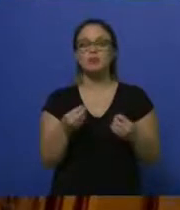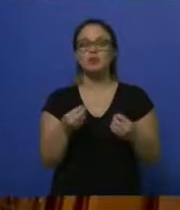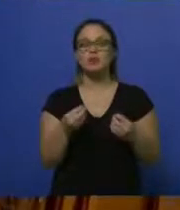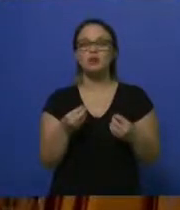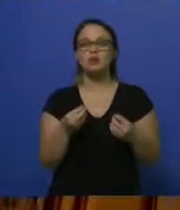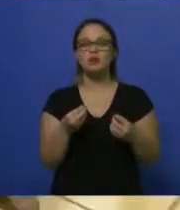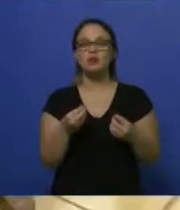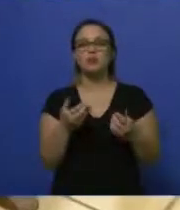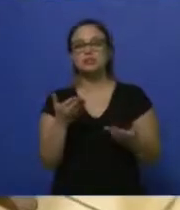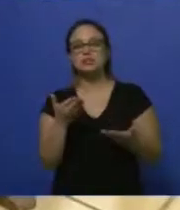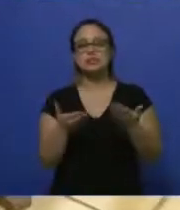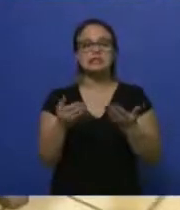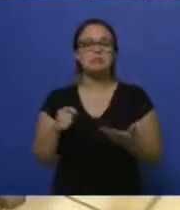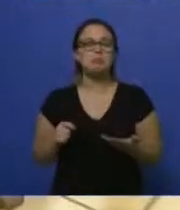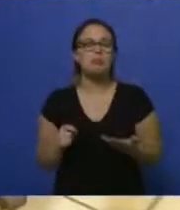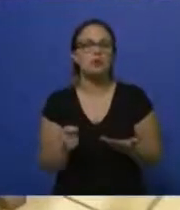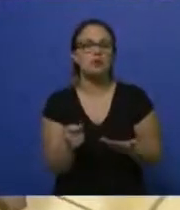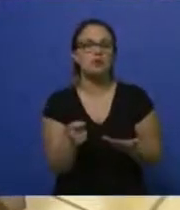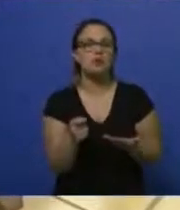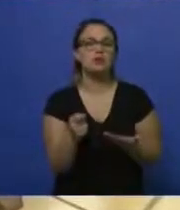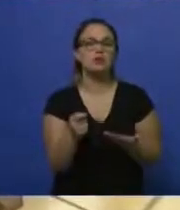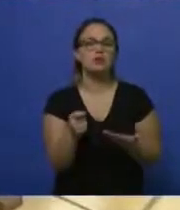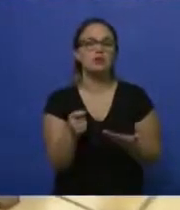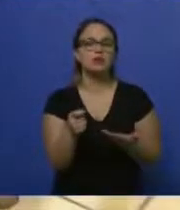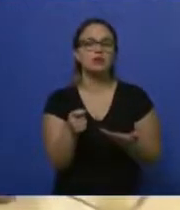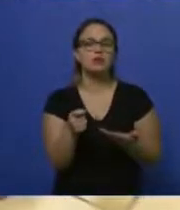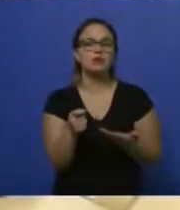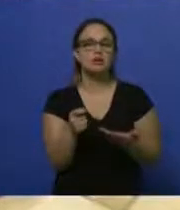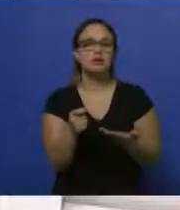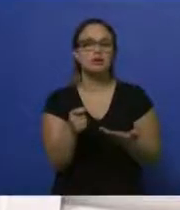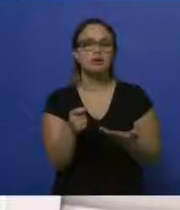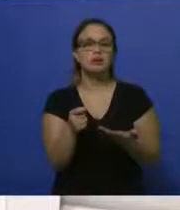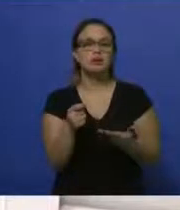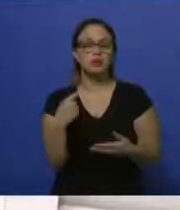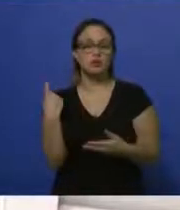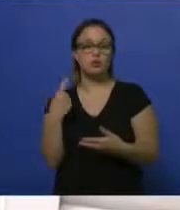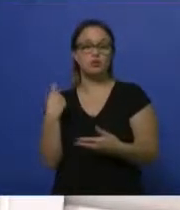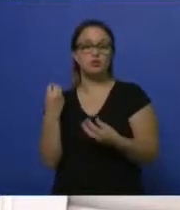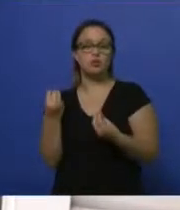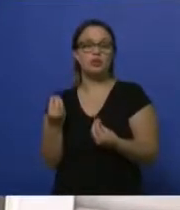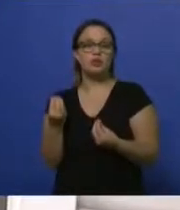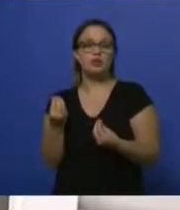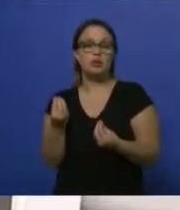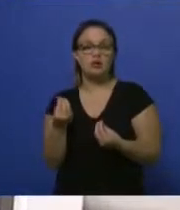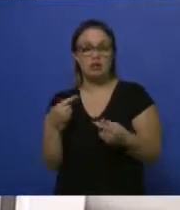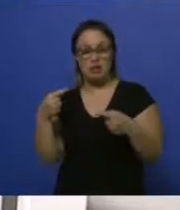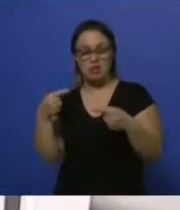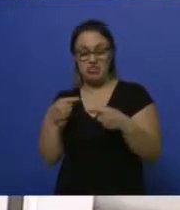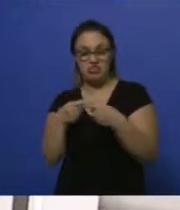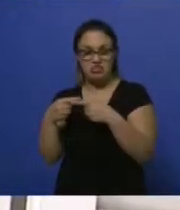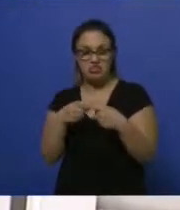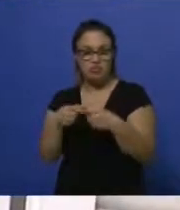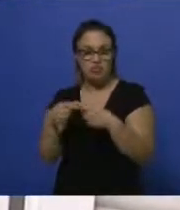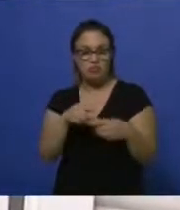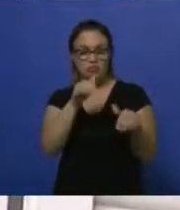del oficialismo a través del presidente del Consejo, a ver, nosotros decimos, me parece perfecto discutir la cuestión electoral. Ahora, la